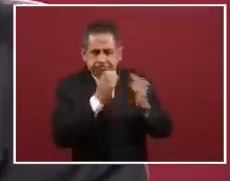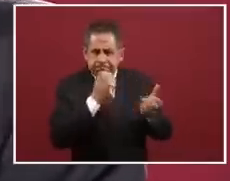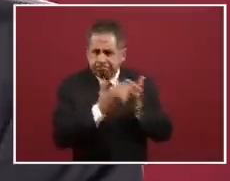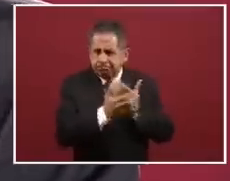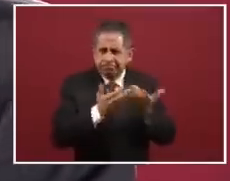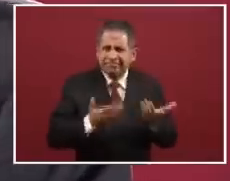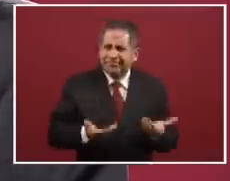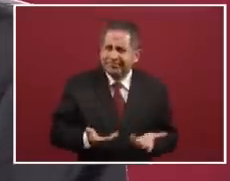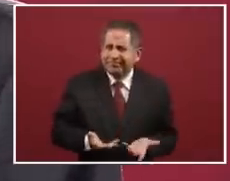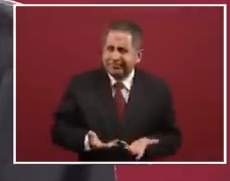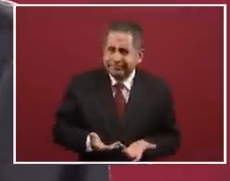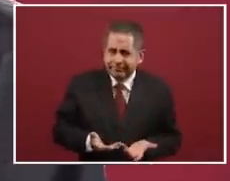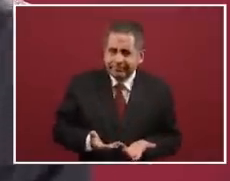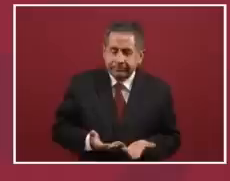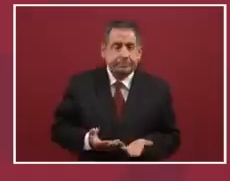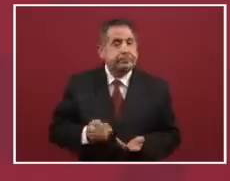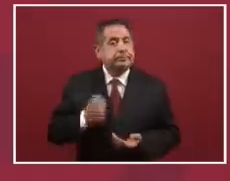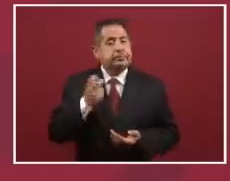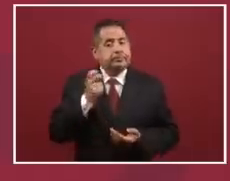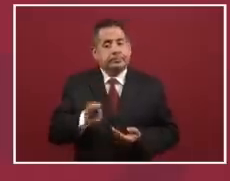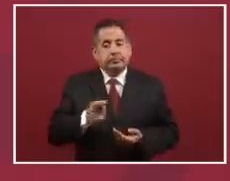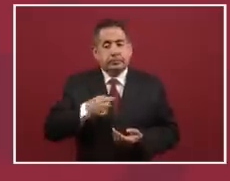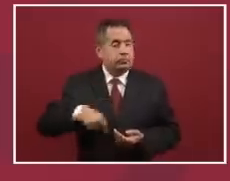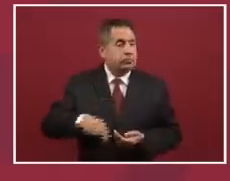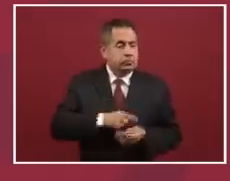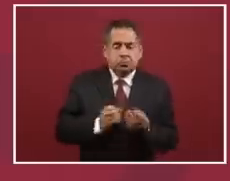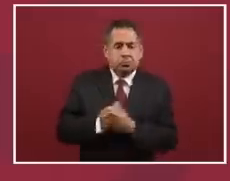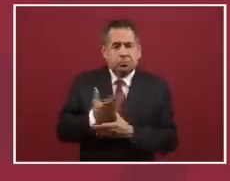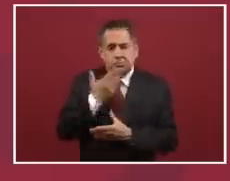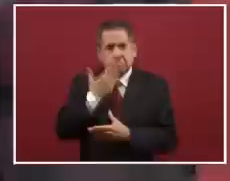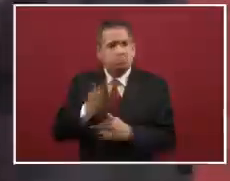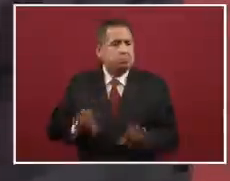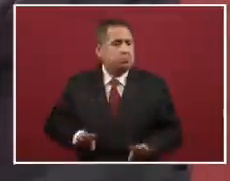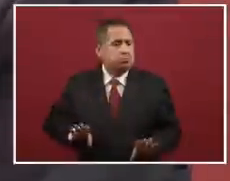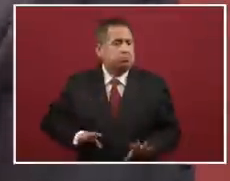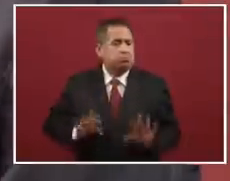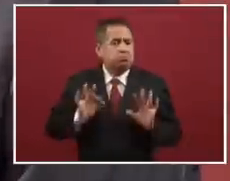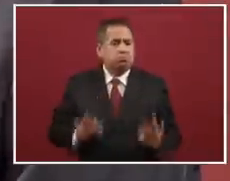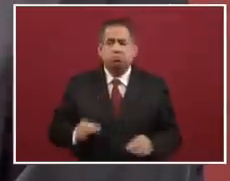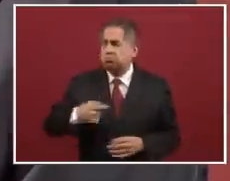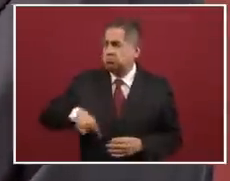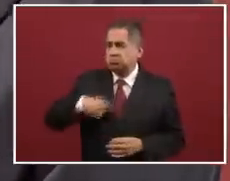digo esto porque nos fue bien a nosotros, estamos